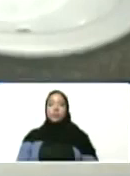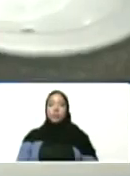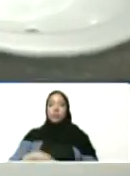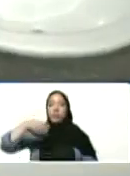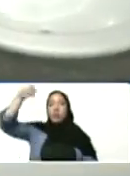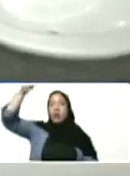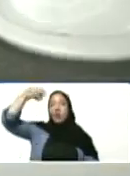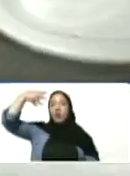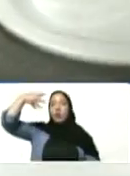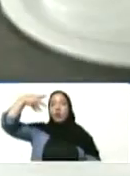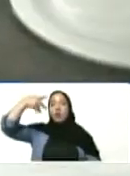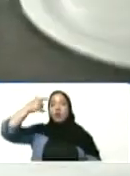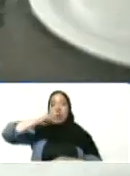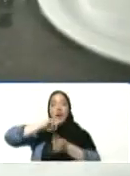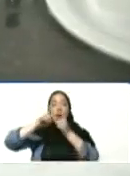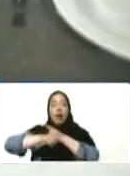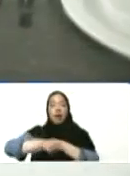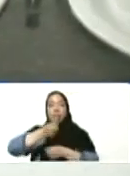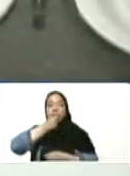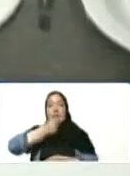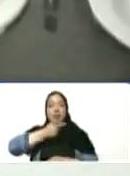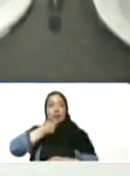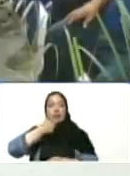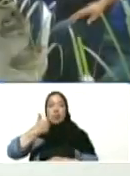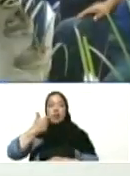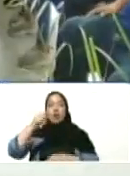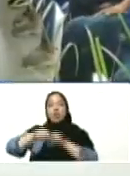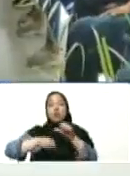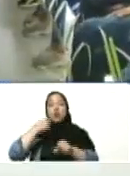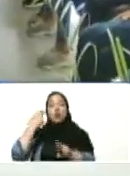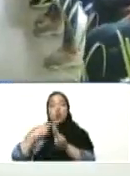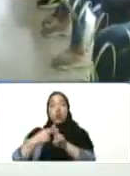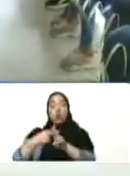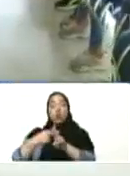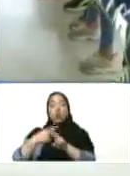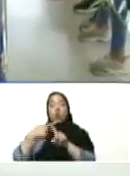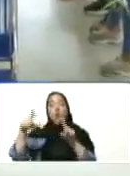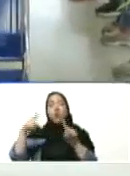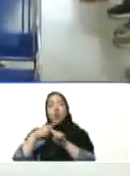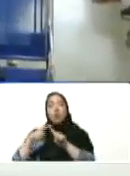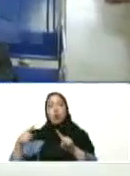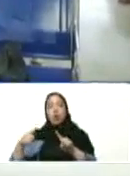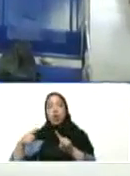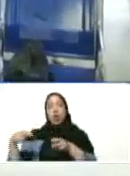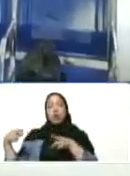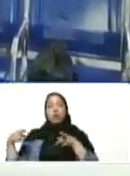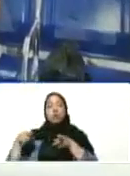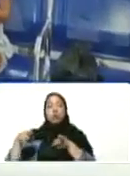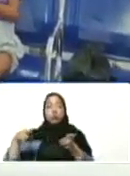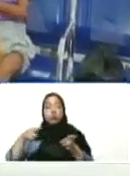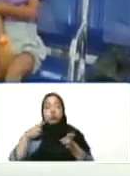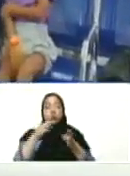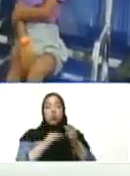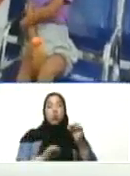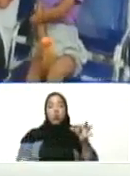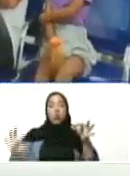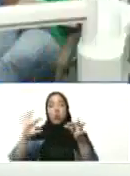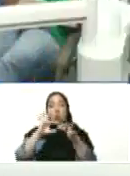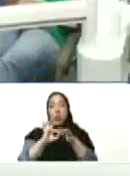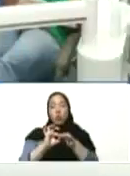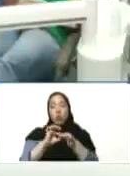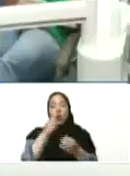Inundaciones en Puerto La Cruz, Barcelona, Maturín, en las carreteras que unen